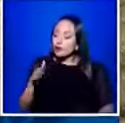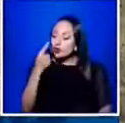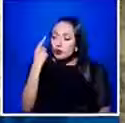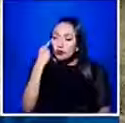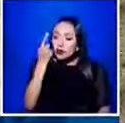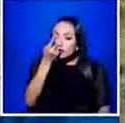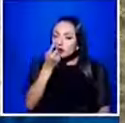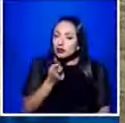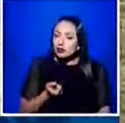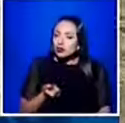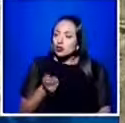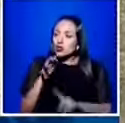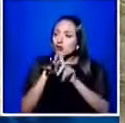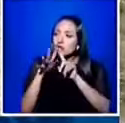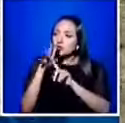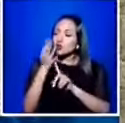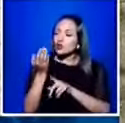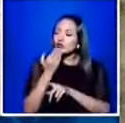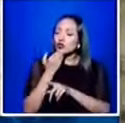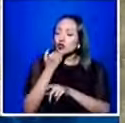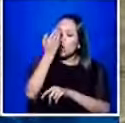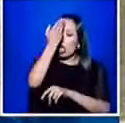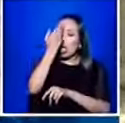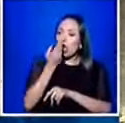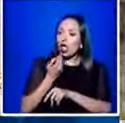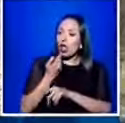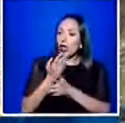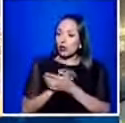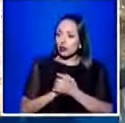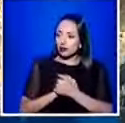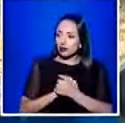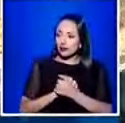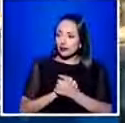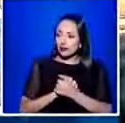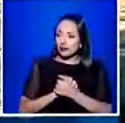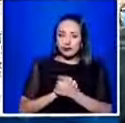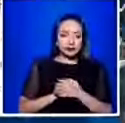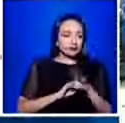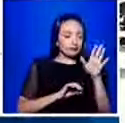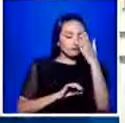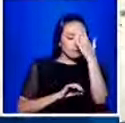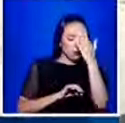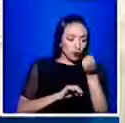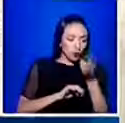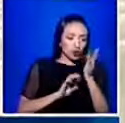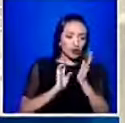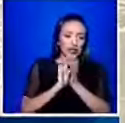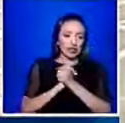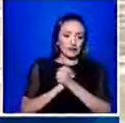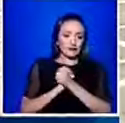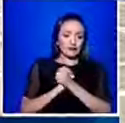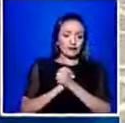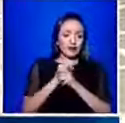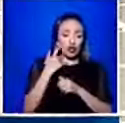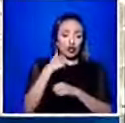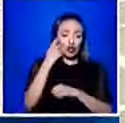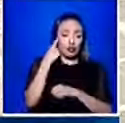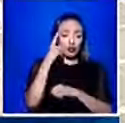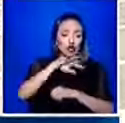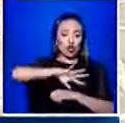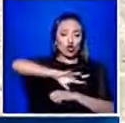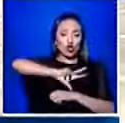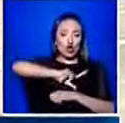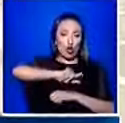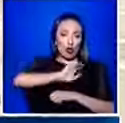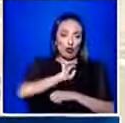parece esta situación? Imagen de Manuelita Sáenz ya a la mitad nomás. Buenos días, me parece que es alguna cosa vandálica